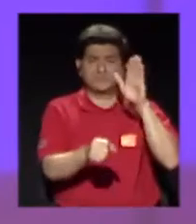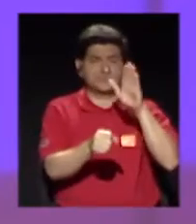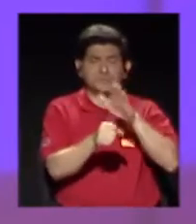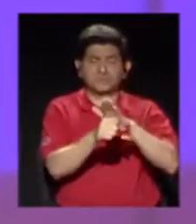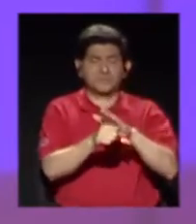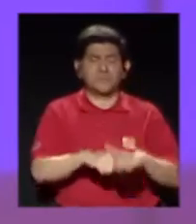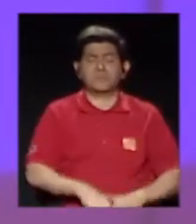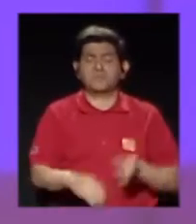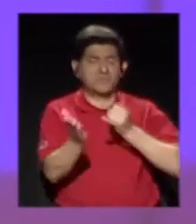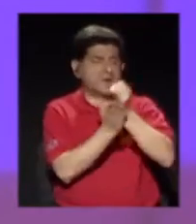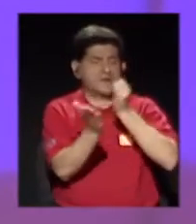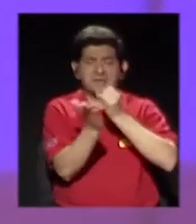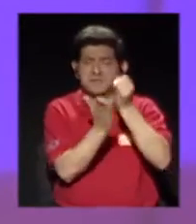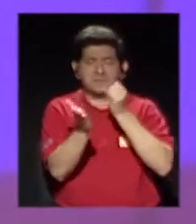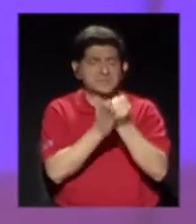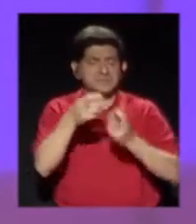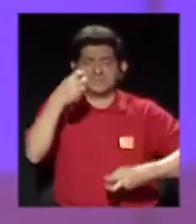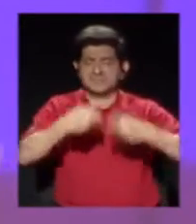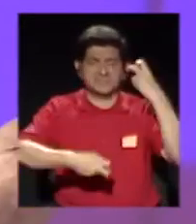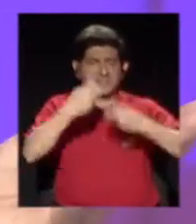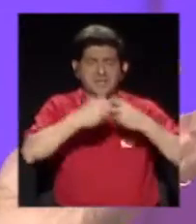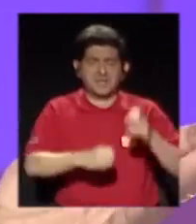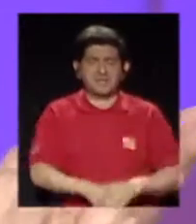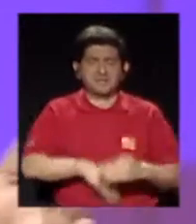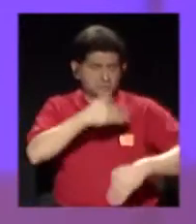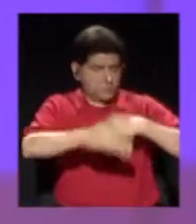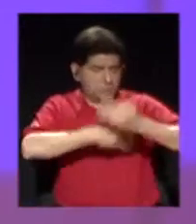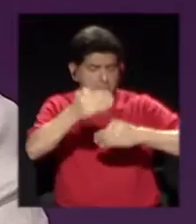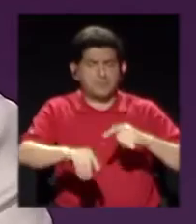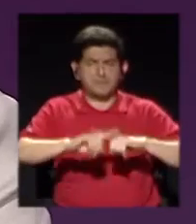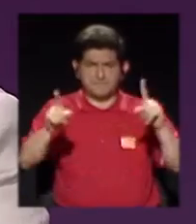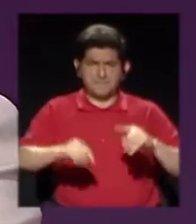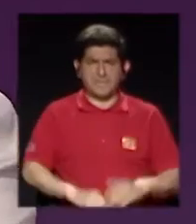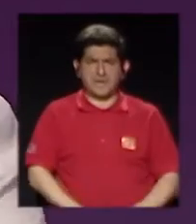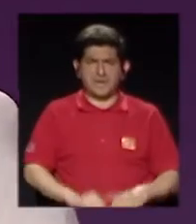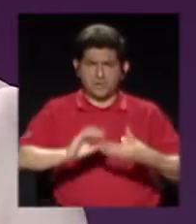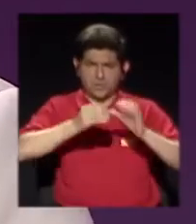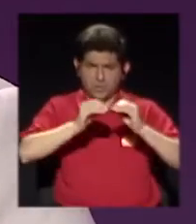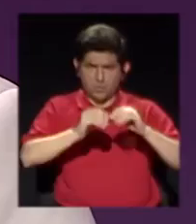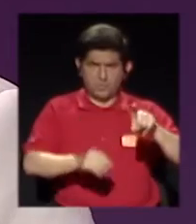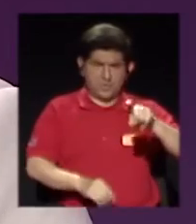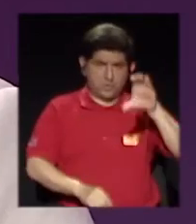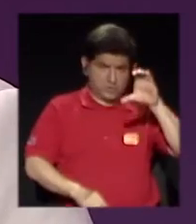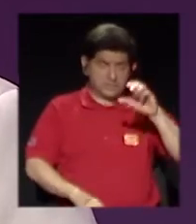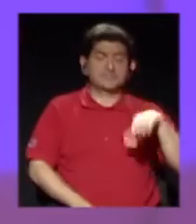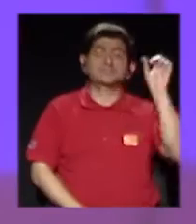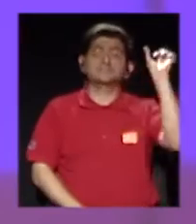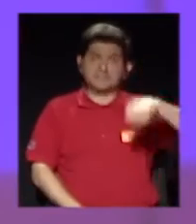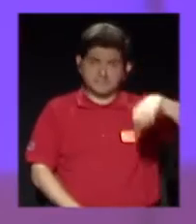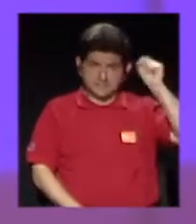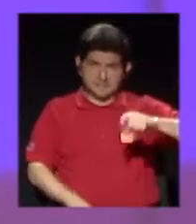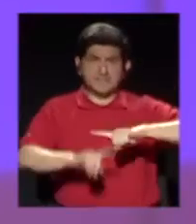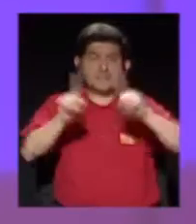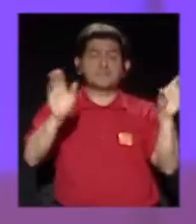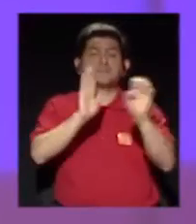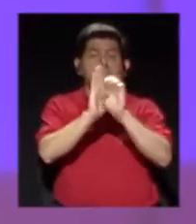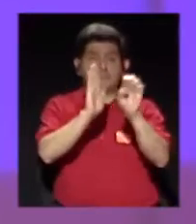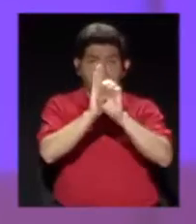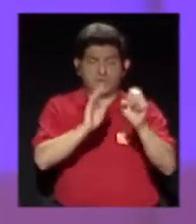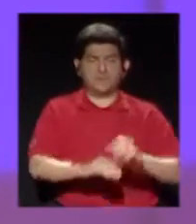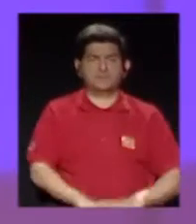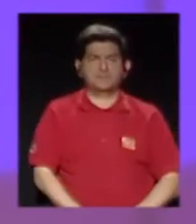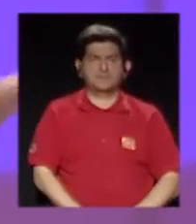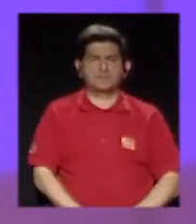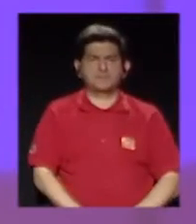oficinas de investigación criminal pero sí son dos números de sienes es números de cientos está así pero por ejemplo cuando